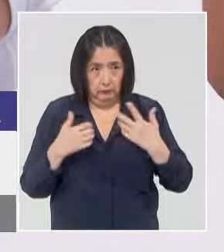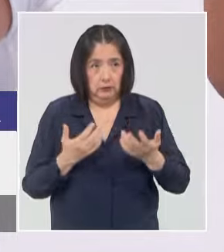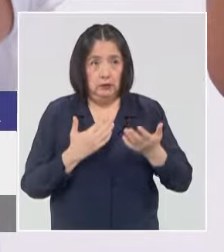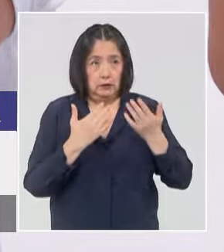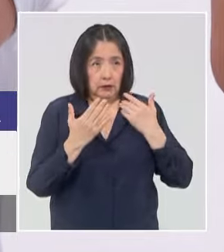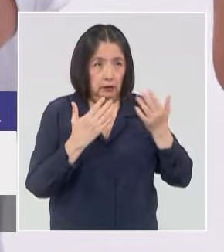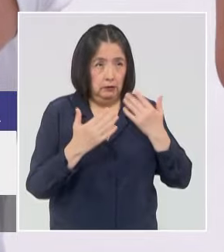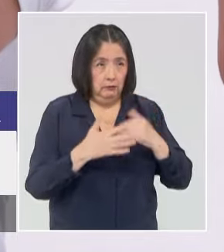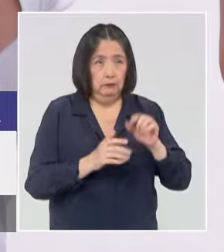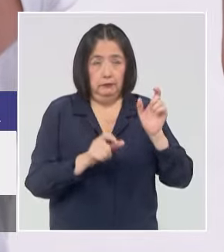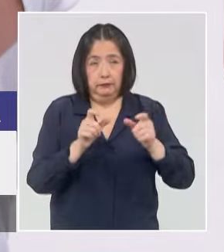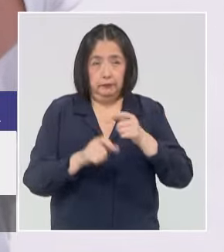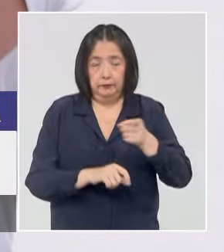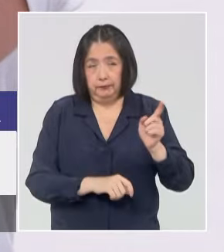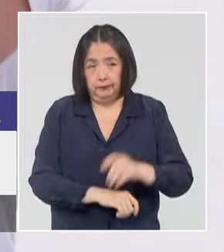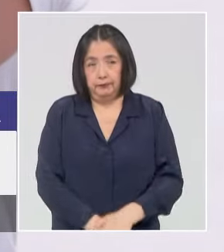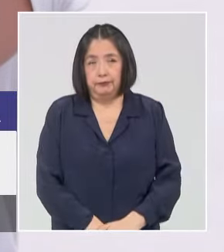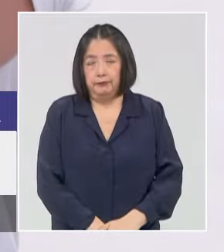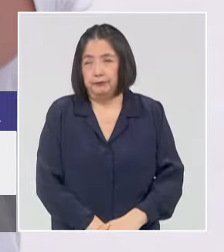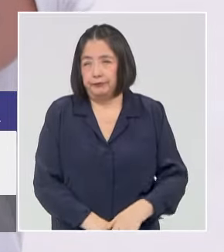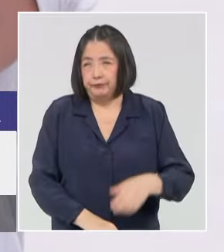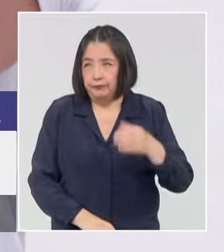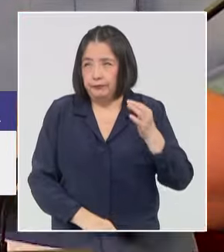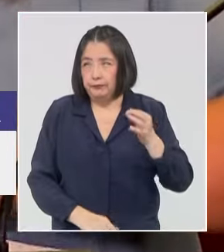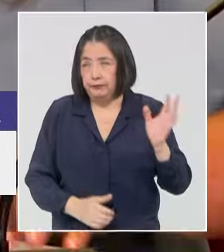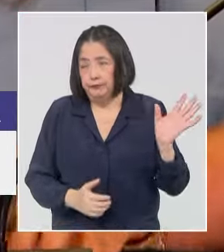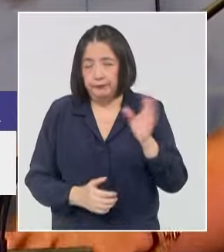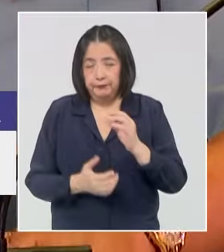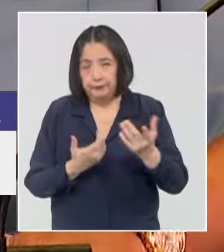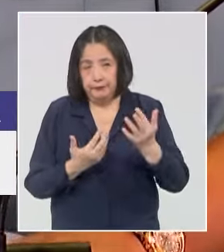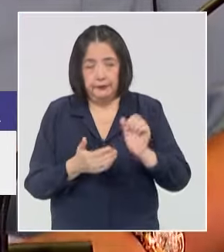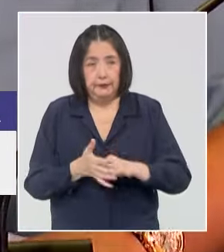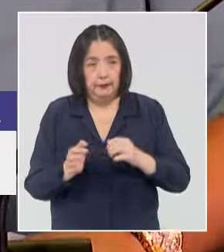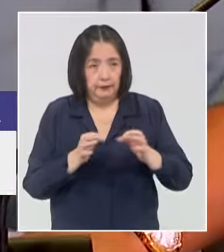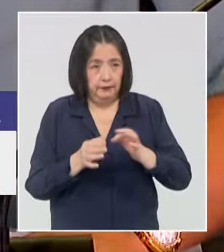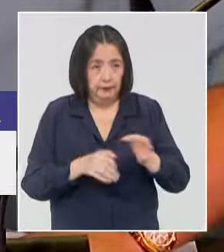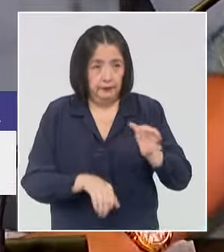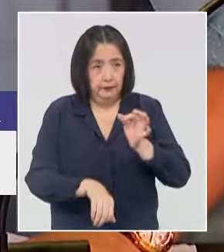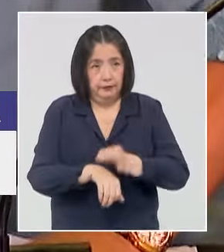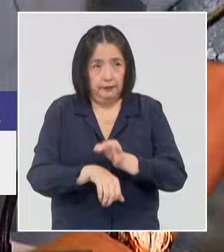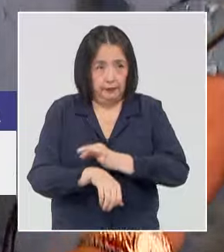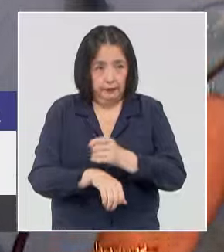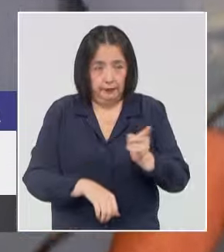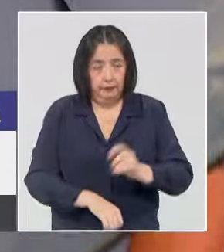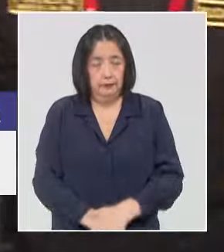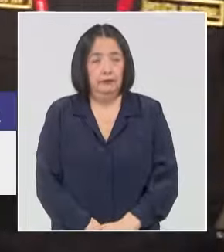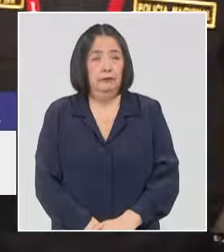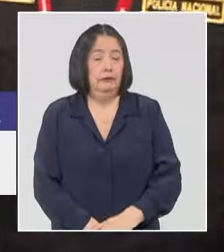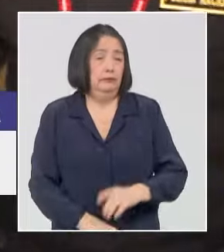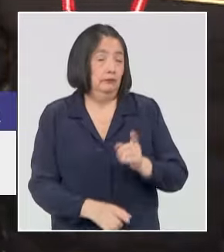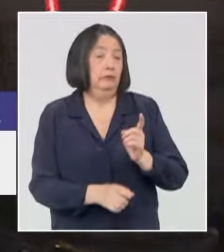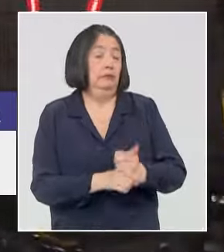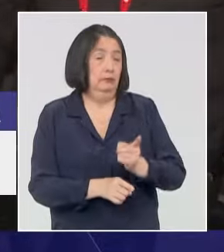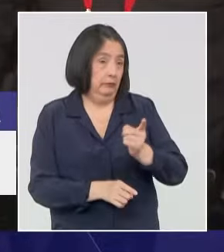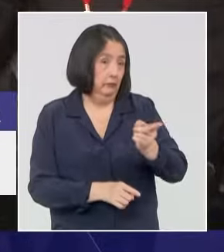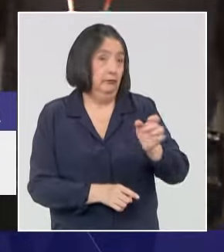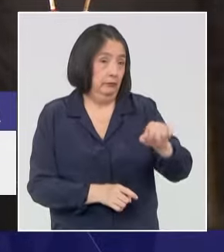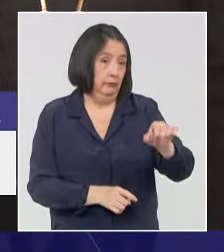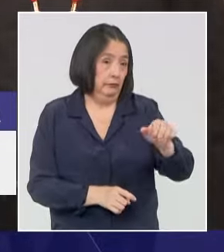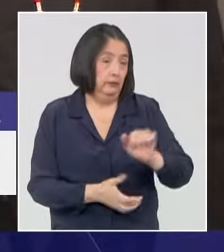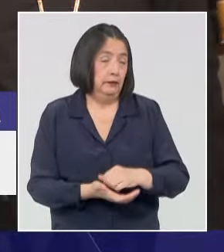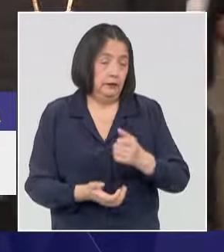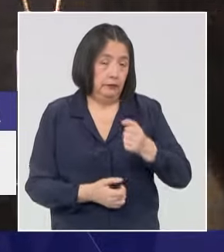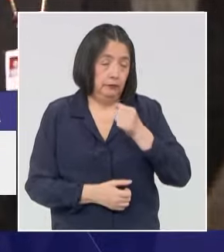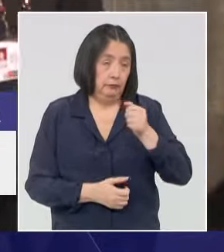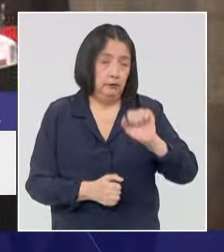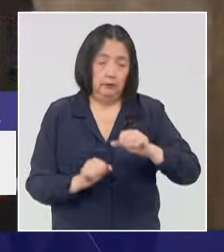declarar ante la ciudadanía, ¿no? Que es lo que realmente todos esperamos, la explicación de estos relojes Rolex. Sí, Karina, y eso es un poco lo que queremos saber y